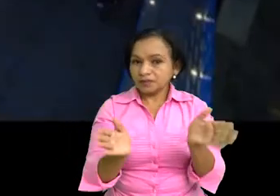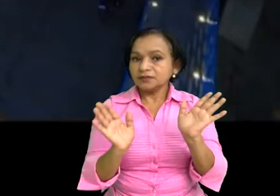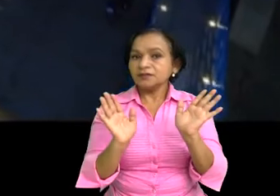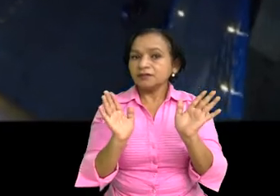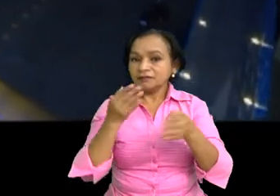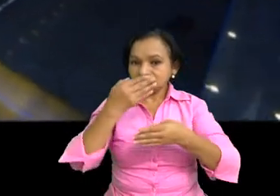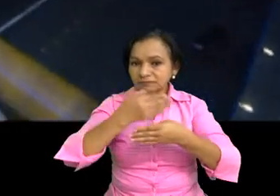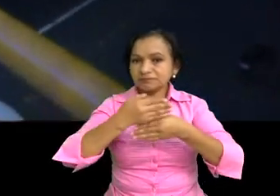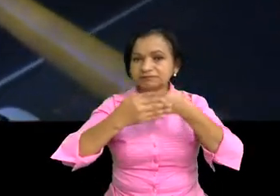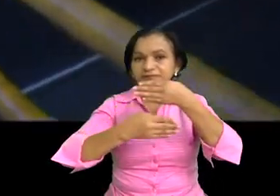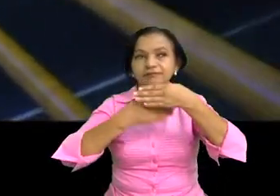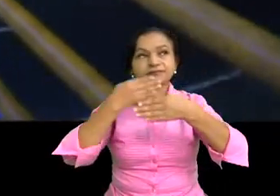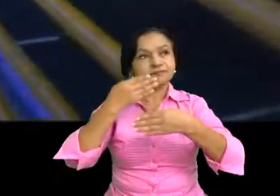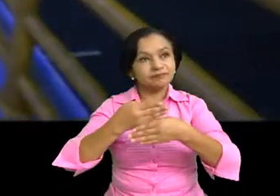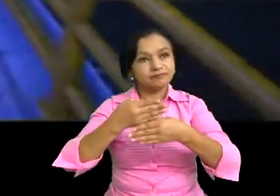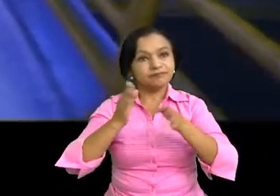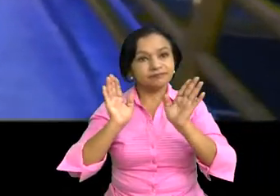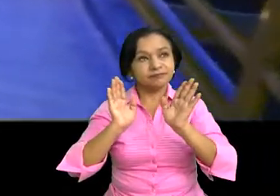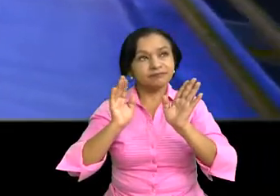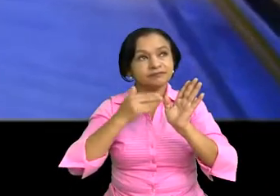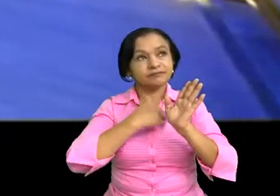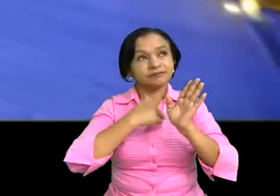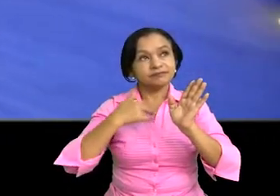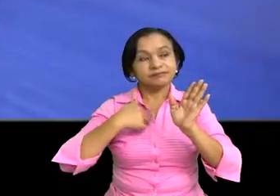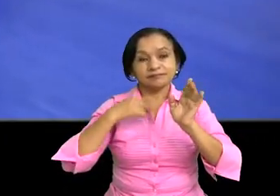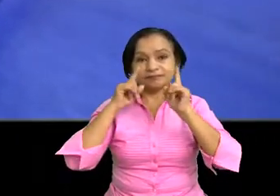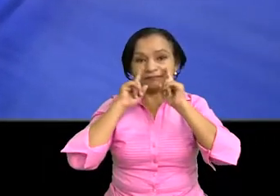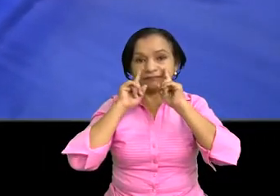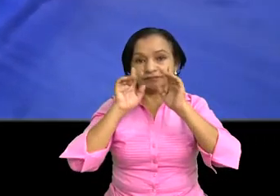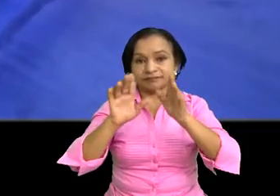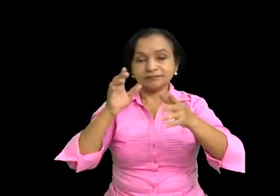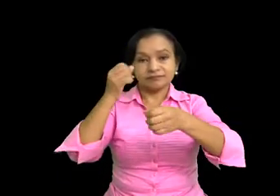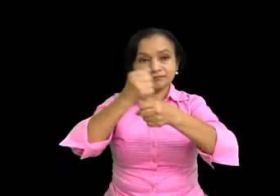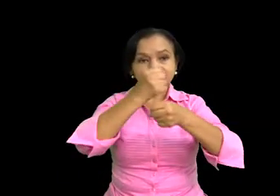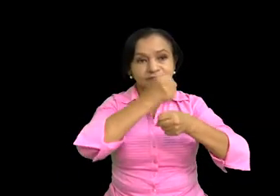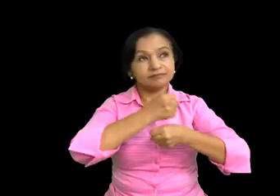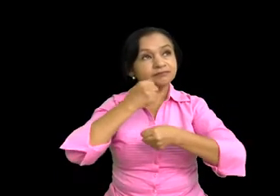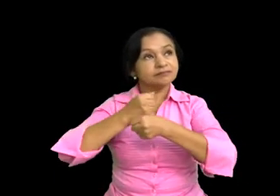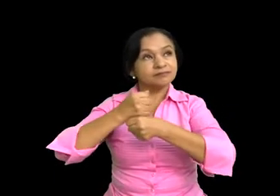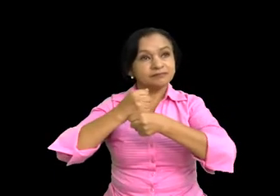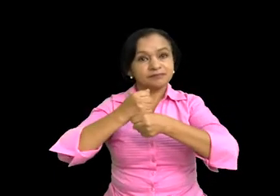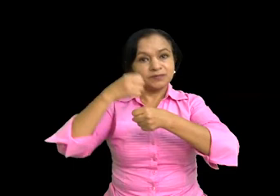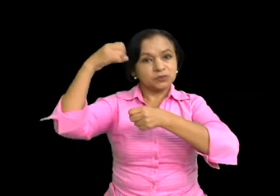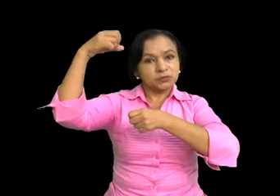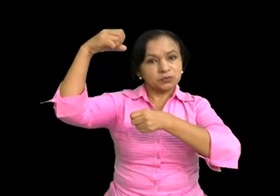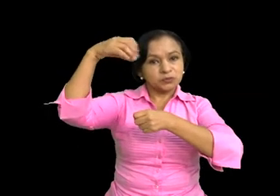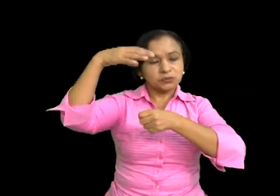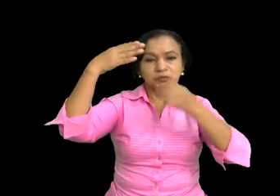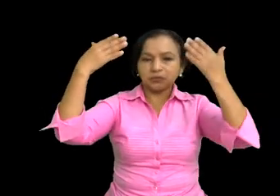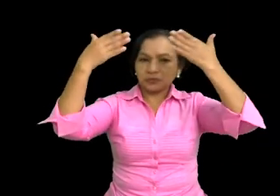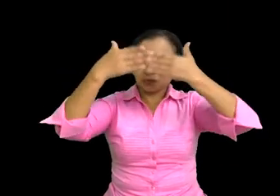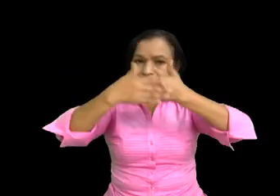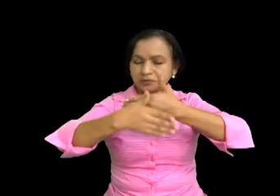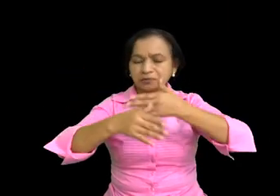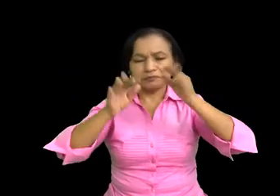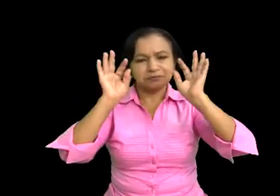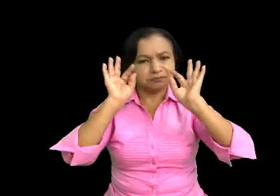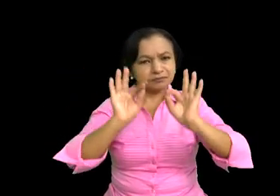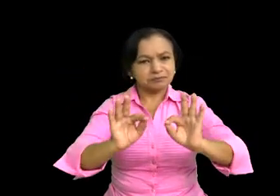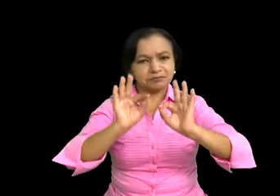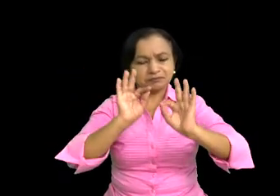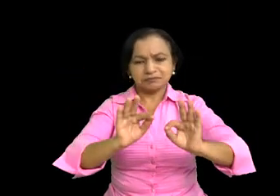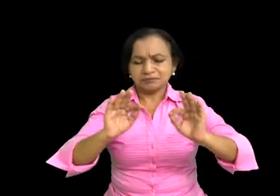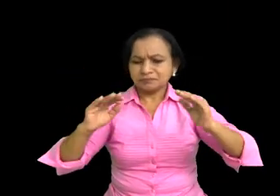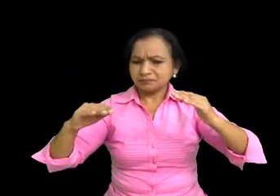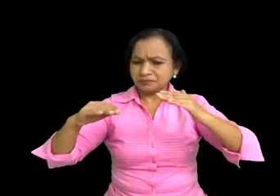¿verdad? Para seguridad de los trabajadores. Que, muy iluminado. Que de día y de noche pueden